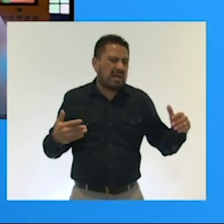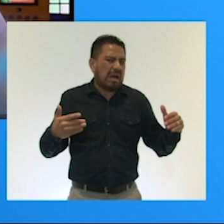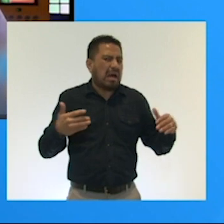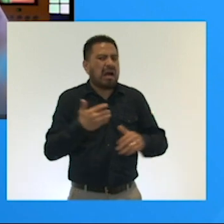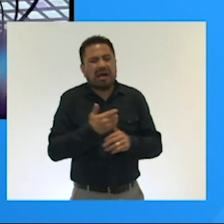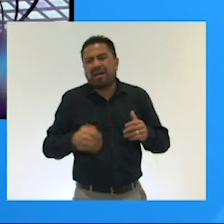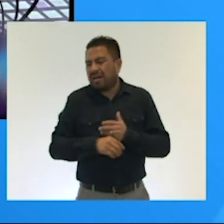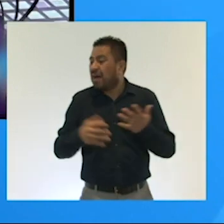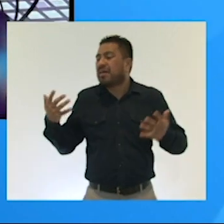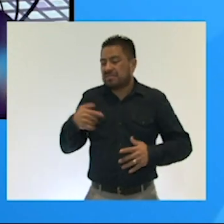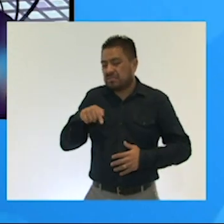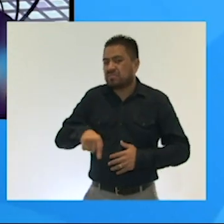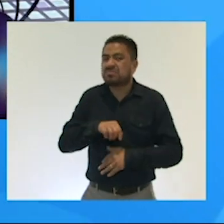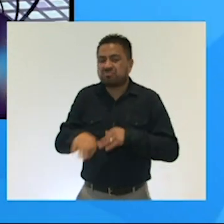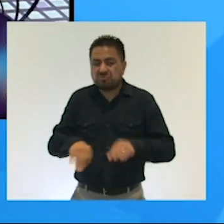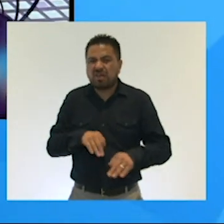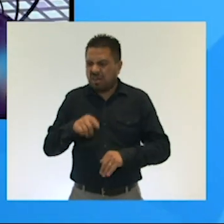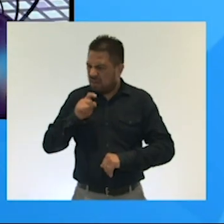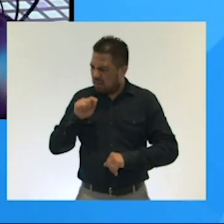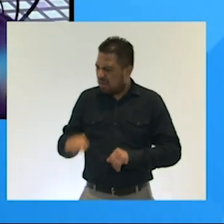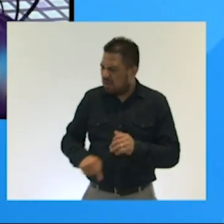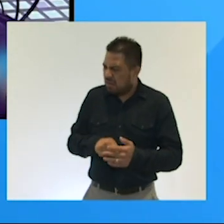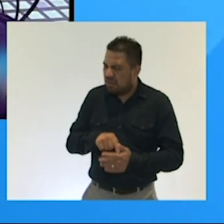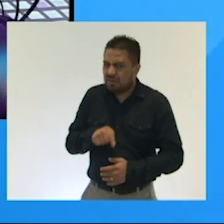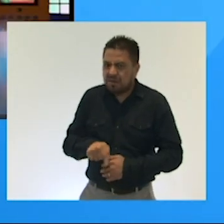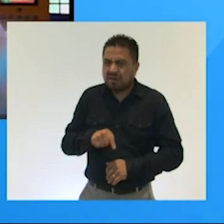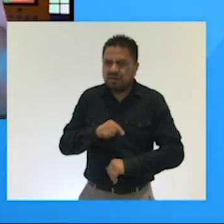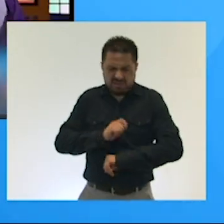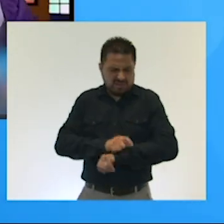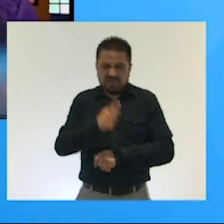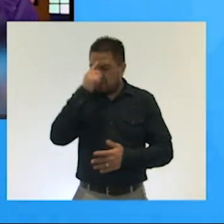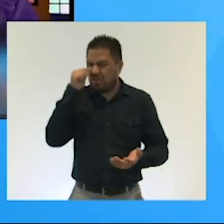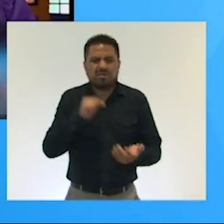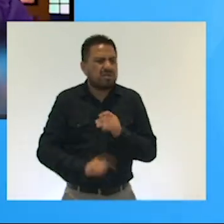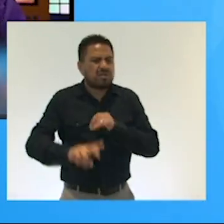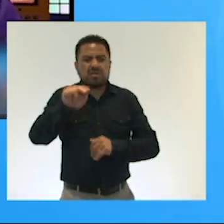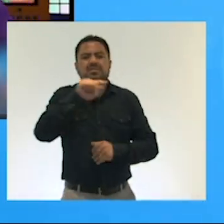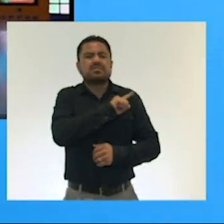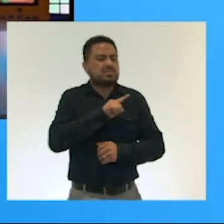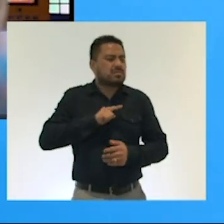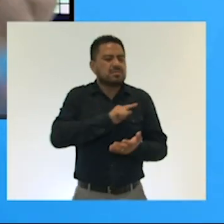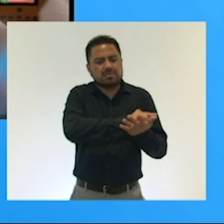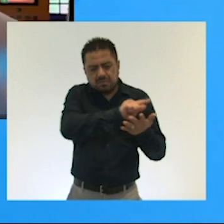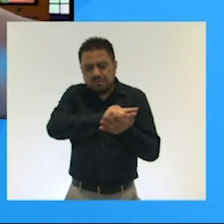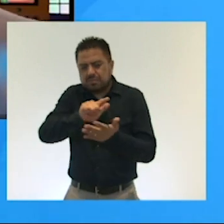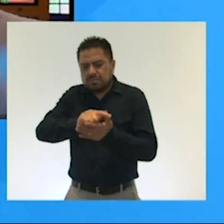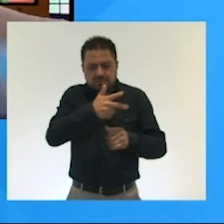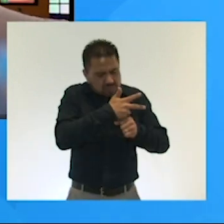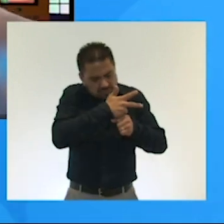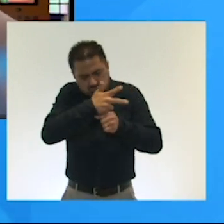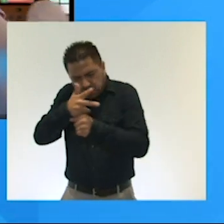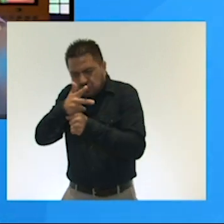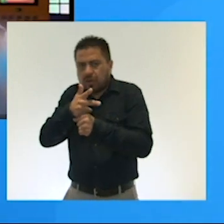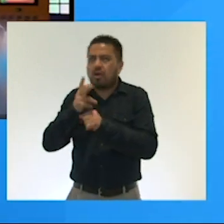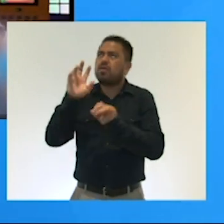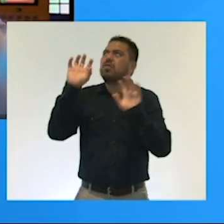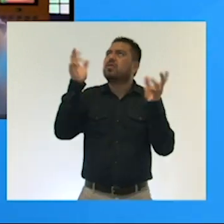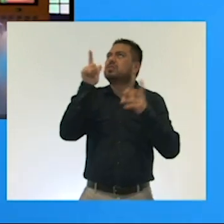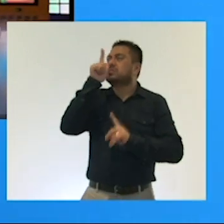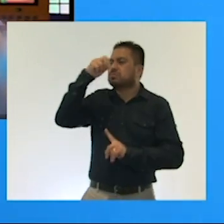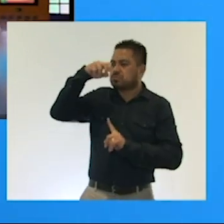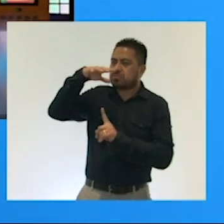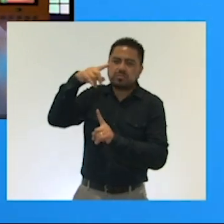estudio. ¿Aquí? ¿A estas horas? No te creo. Sí, tengo que limpiar la cámara, cambiar todos los focos, checar